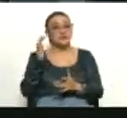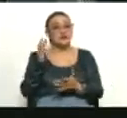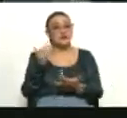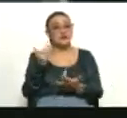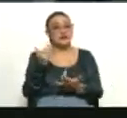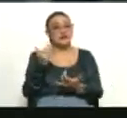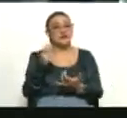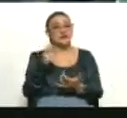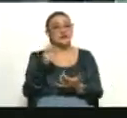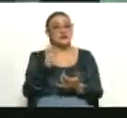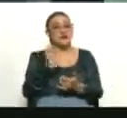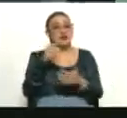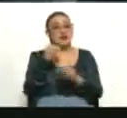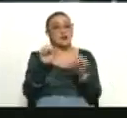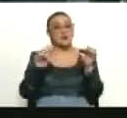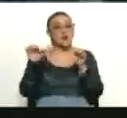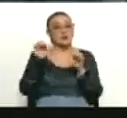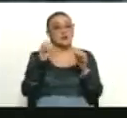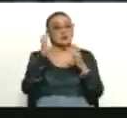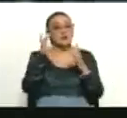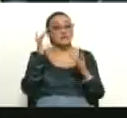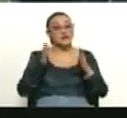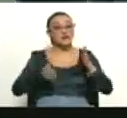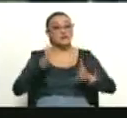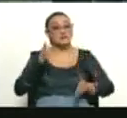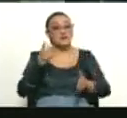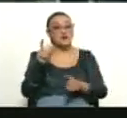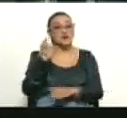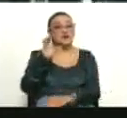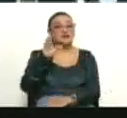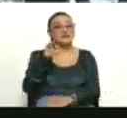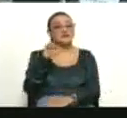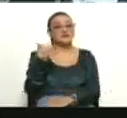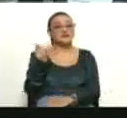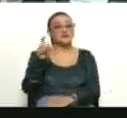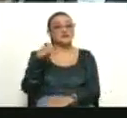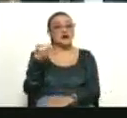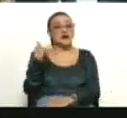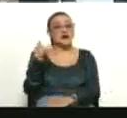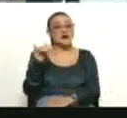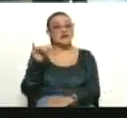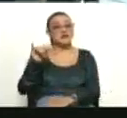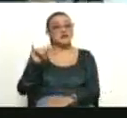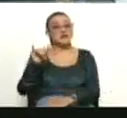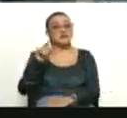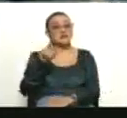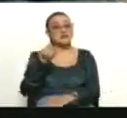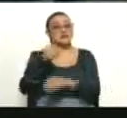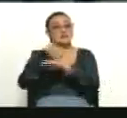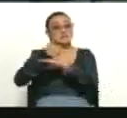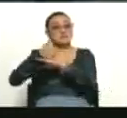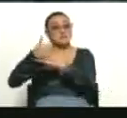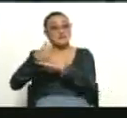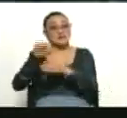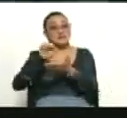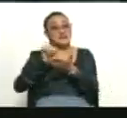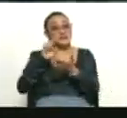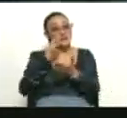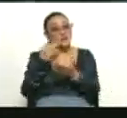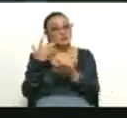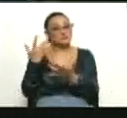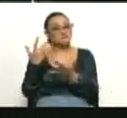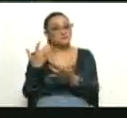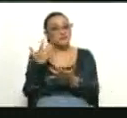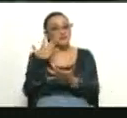shangay es considerada el gran laboratorio de la Inteligencia artificial y punta de lanza de la innovación directivos de este centro experimental